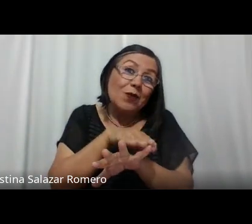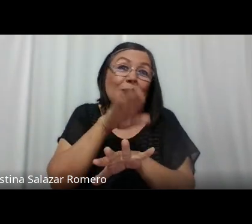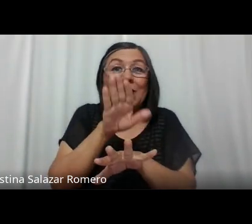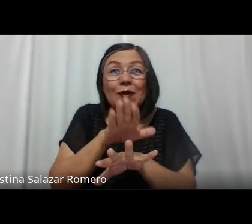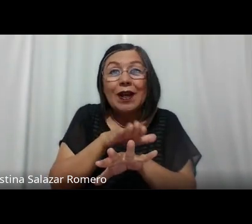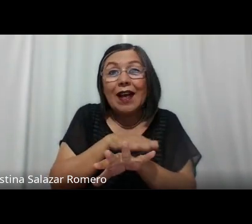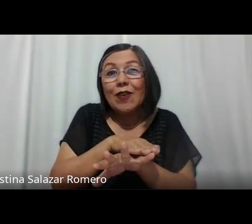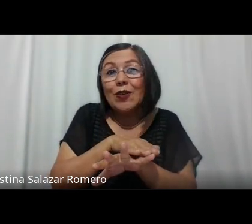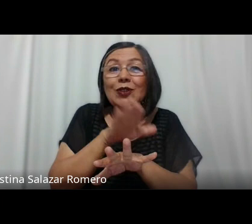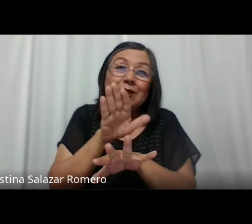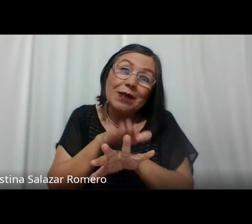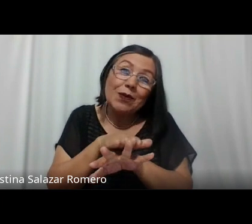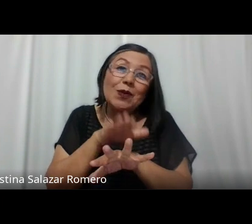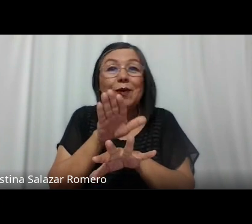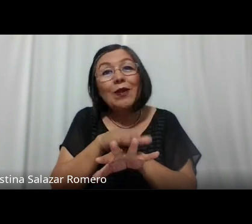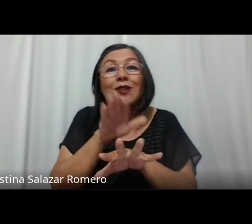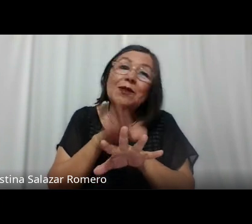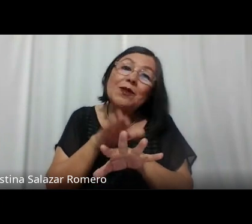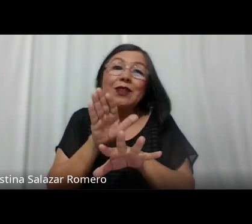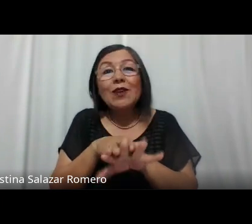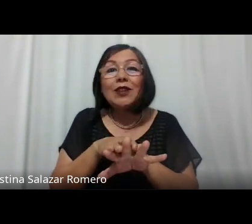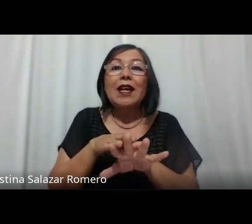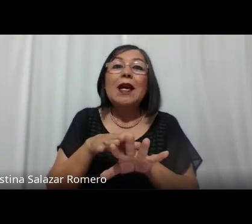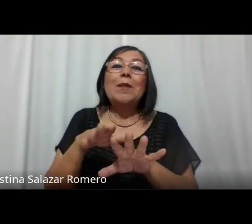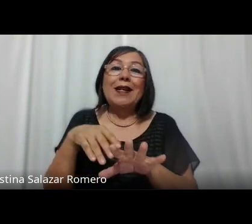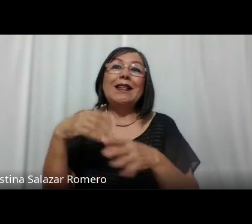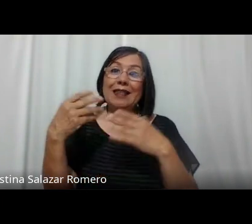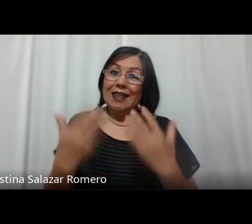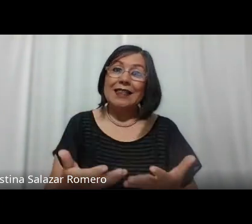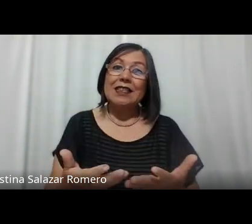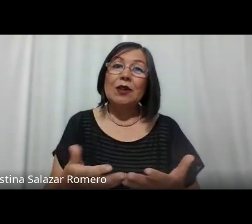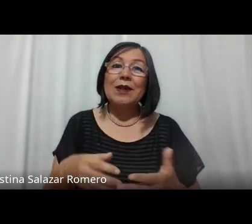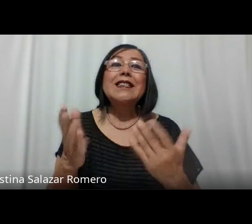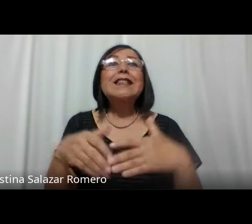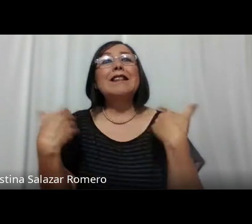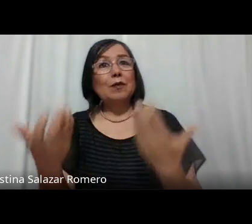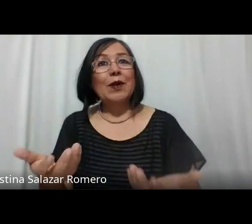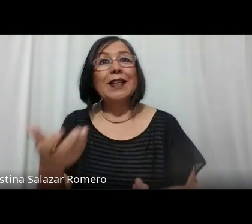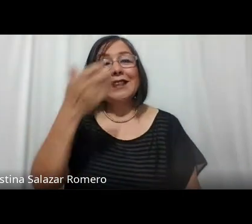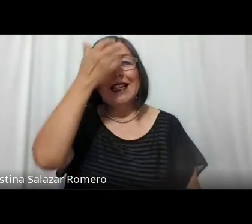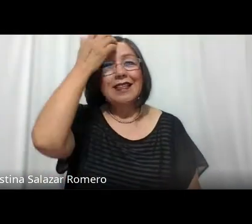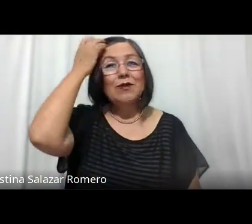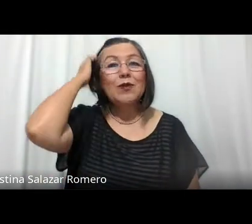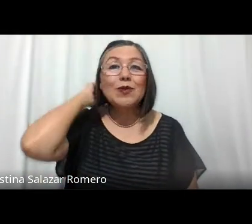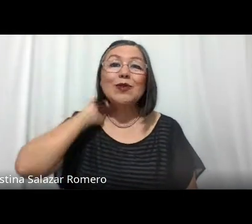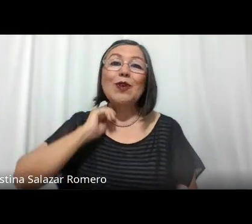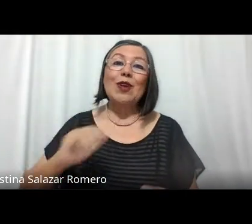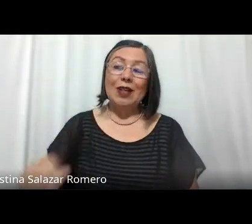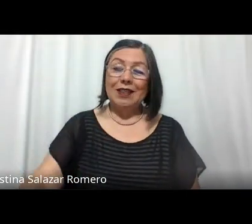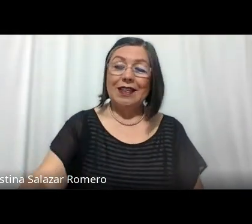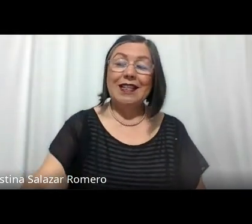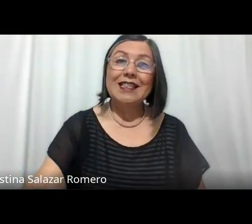Nivel A1, A2, B1, B2, C1, C2, para que tengan esas competencias y después hacer un